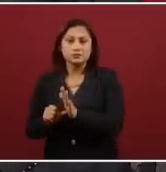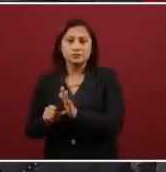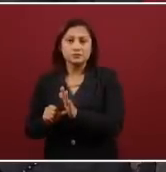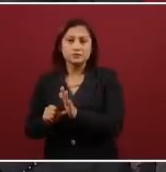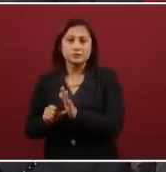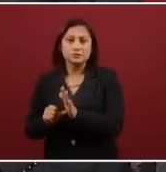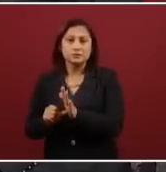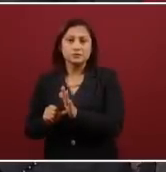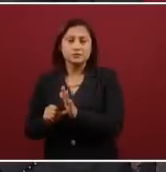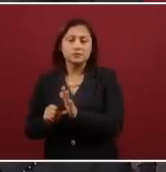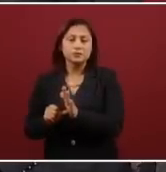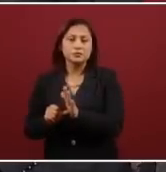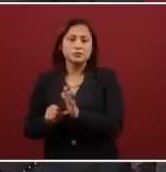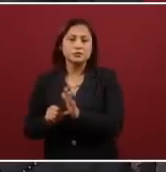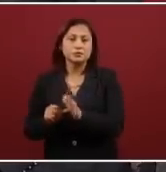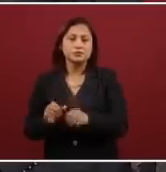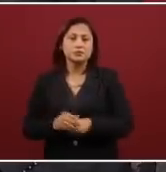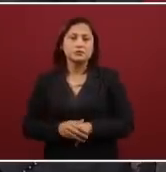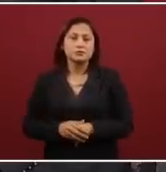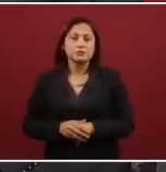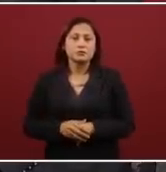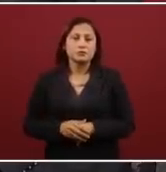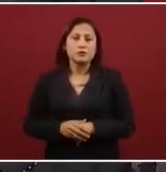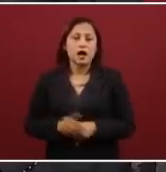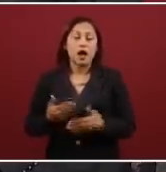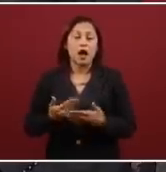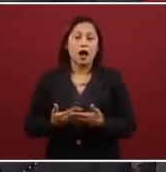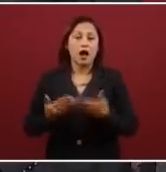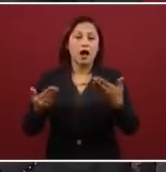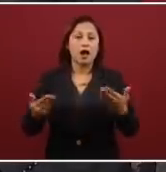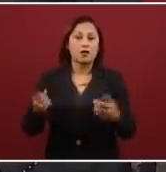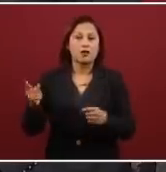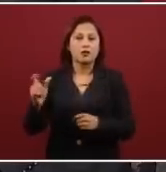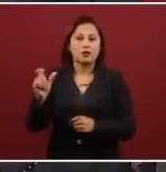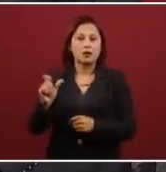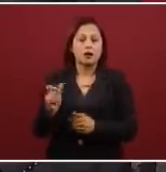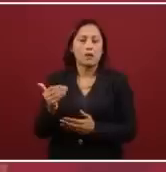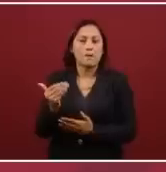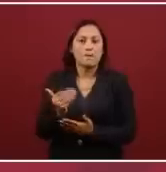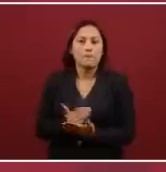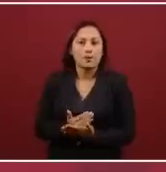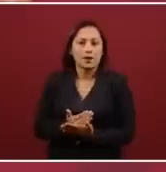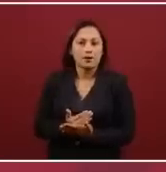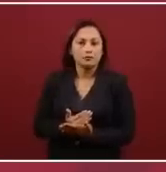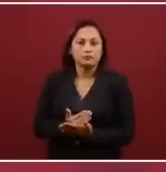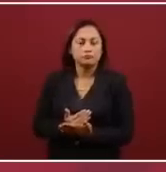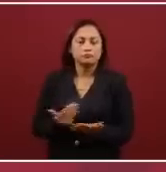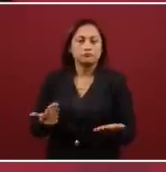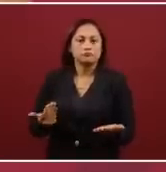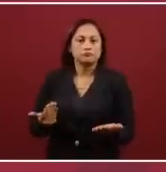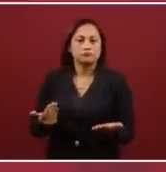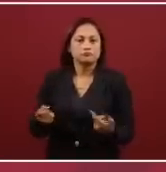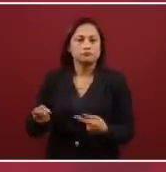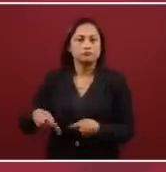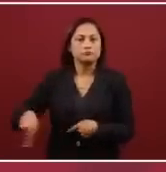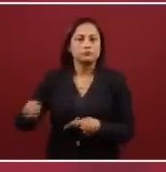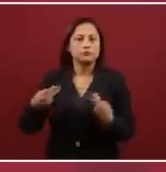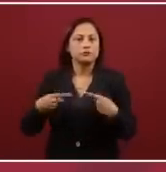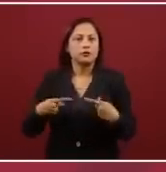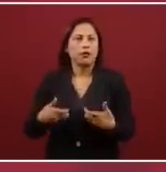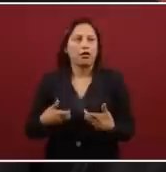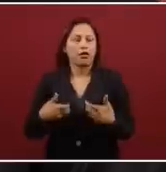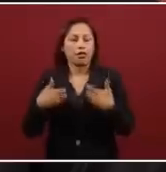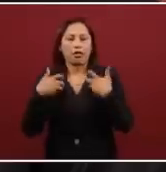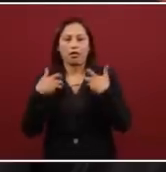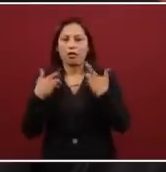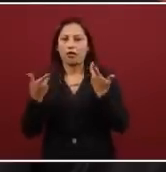y ya no hay esos sueldos, pues por eso hasta se amparan.